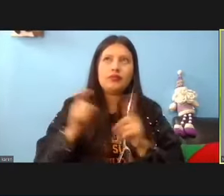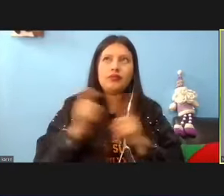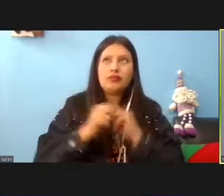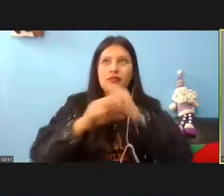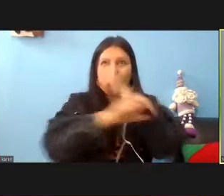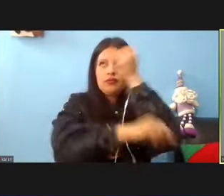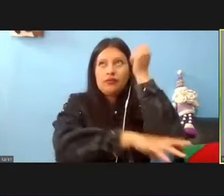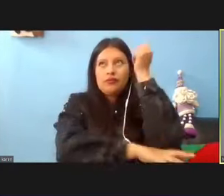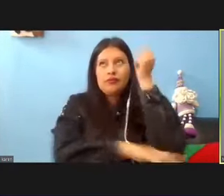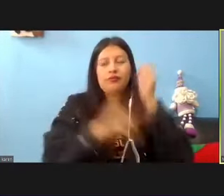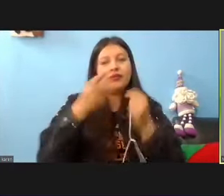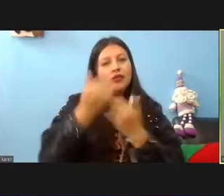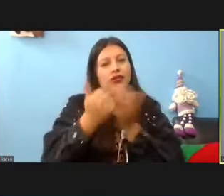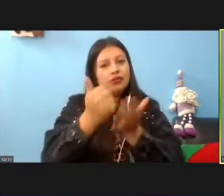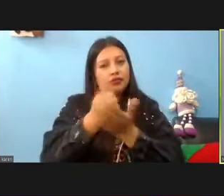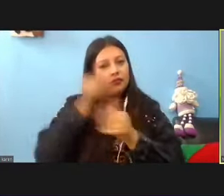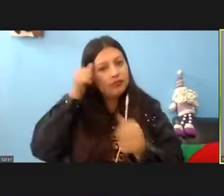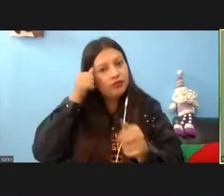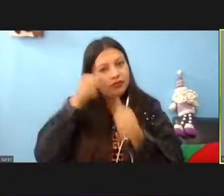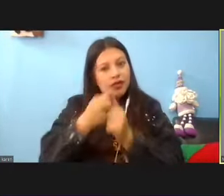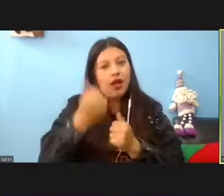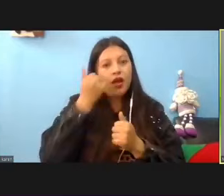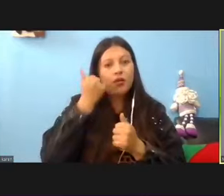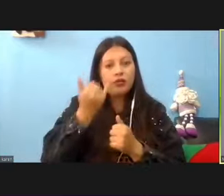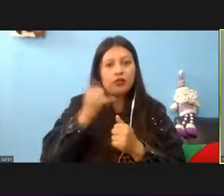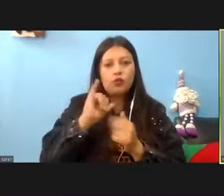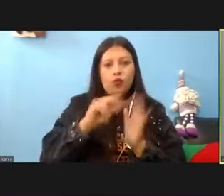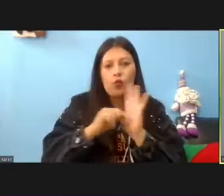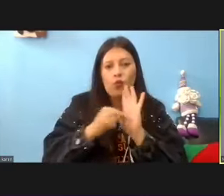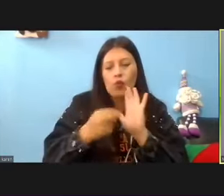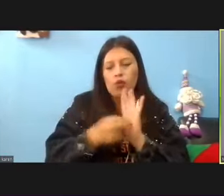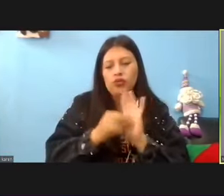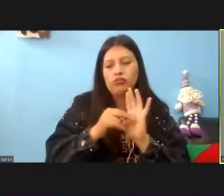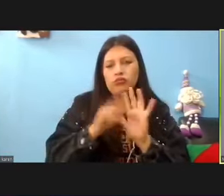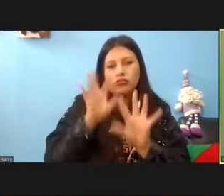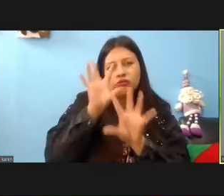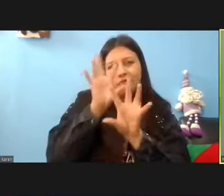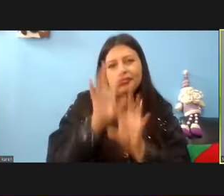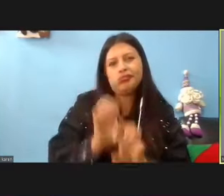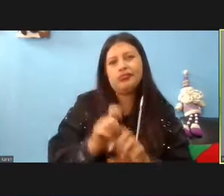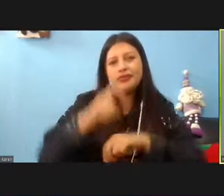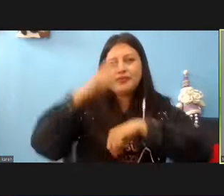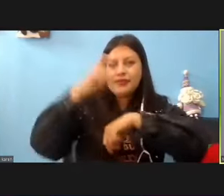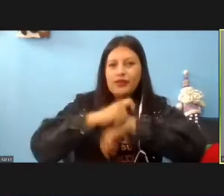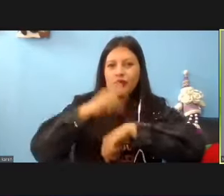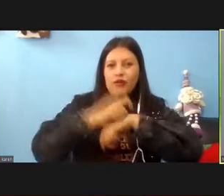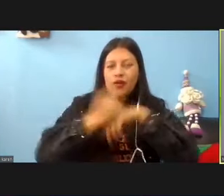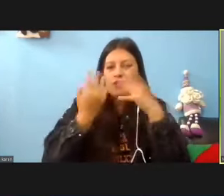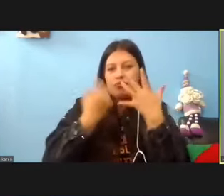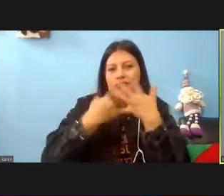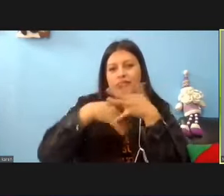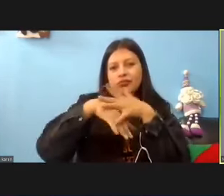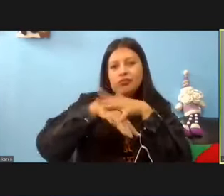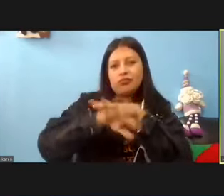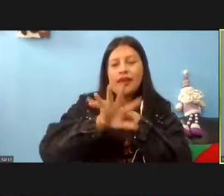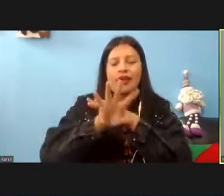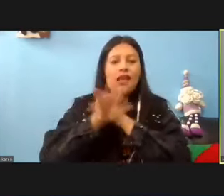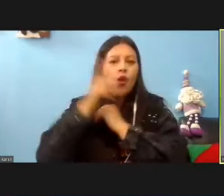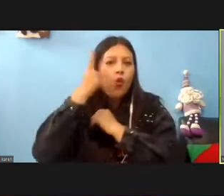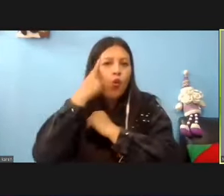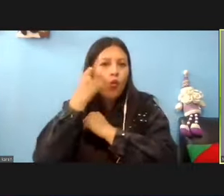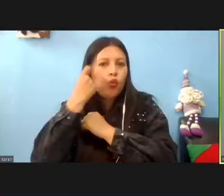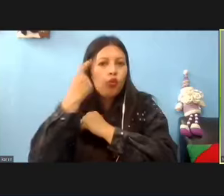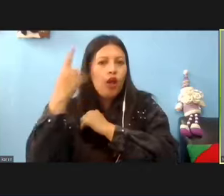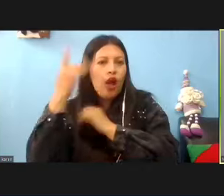haga recuerdo, pues hay algo de tela de araña, de ruina de tiempo, de un mestizaje de sueño y pesadumbre en